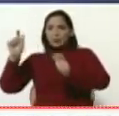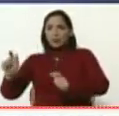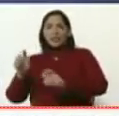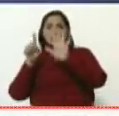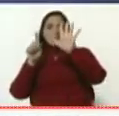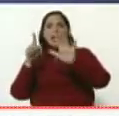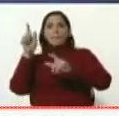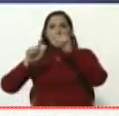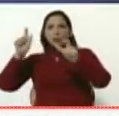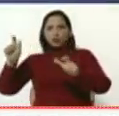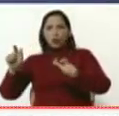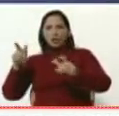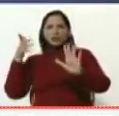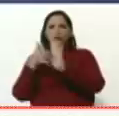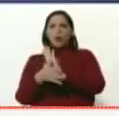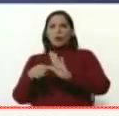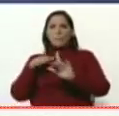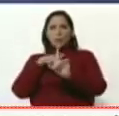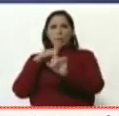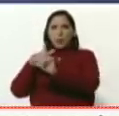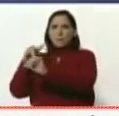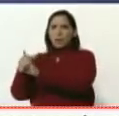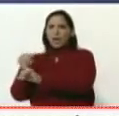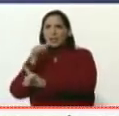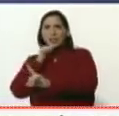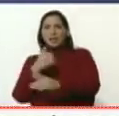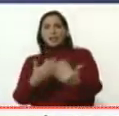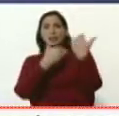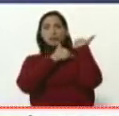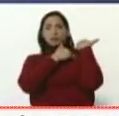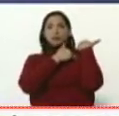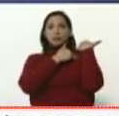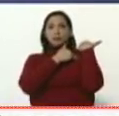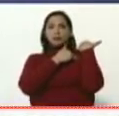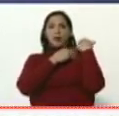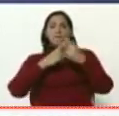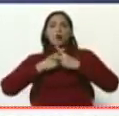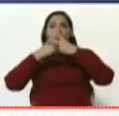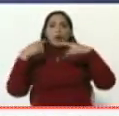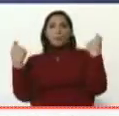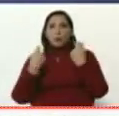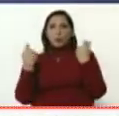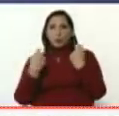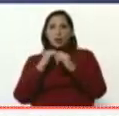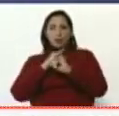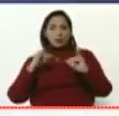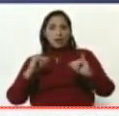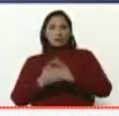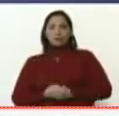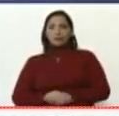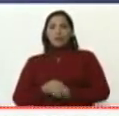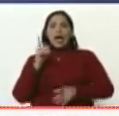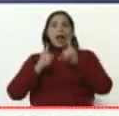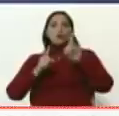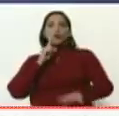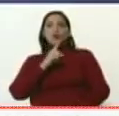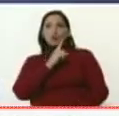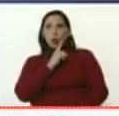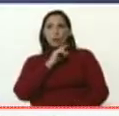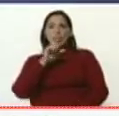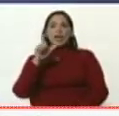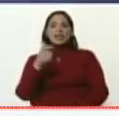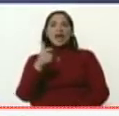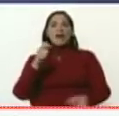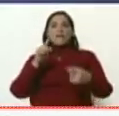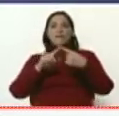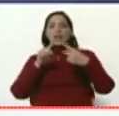responsables de esta actuación, en donde están implicados representantes de Voluntad Popular, como ya se hacía mención, algunos nombres ya conocidos: Gaby Arellano,